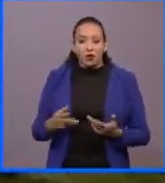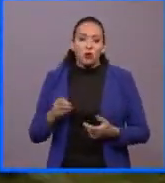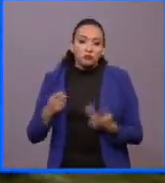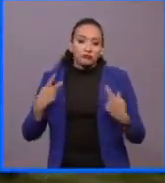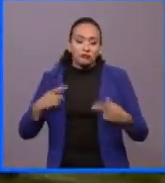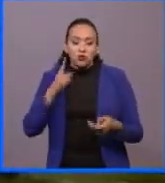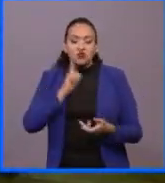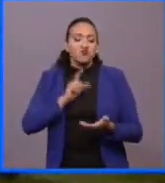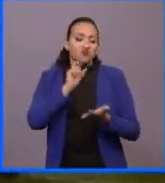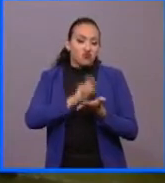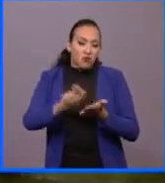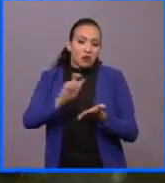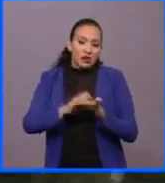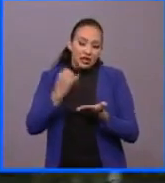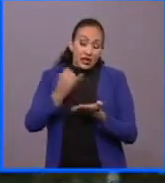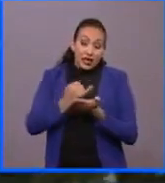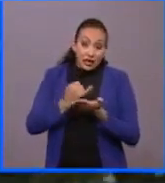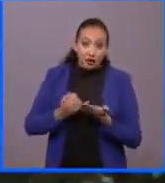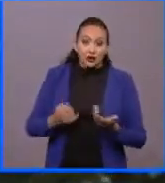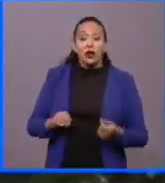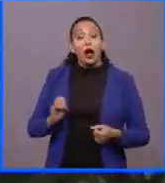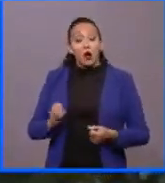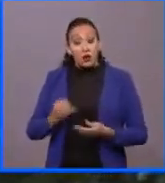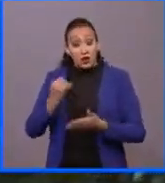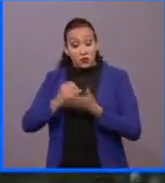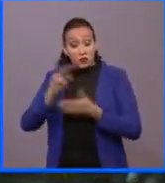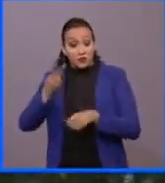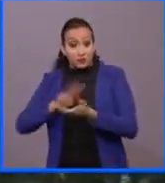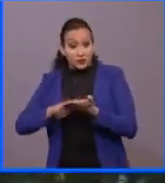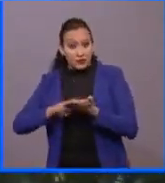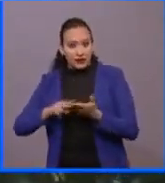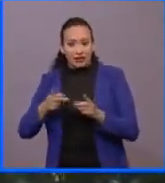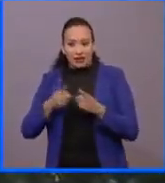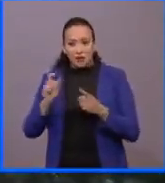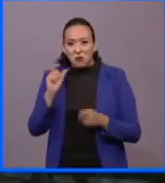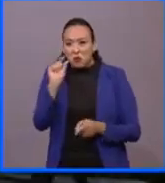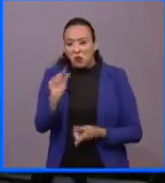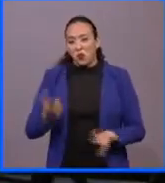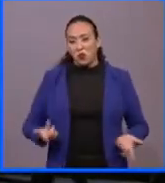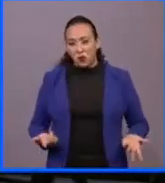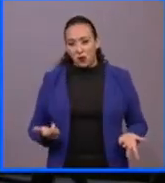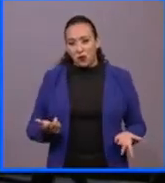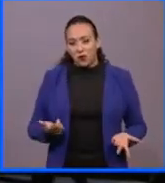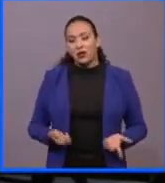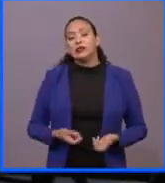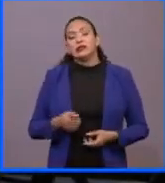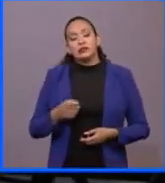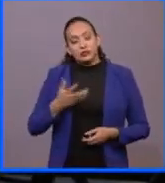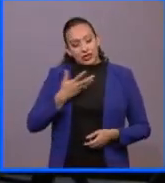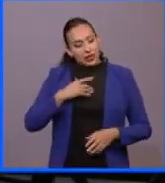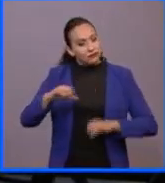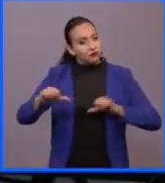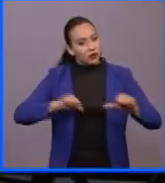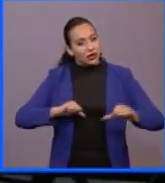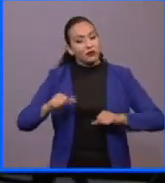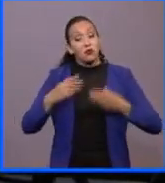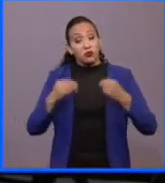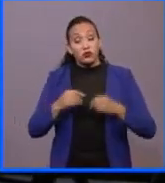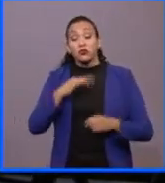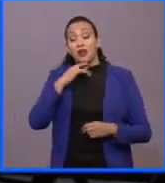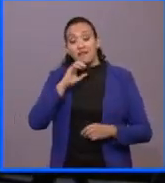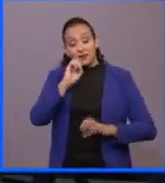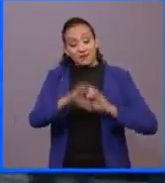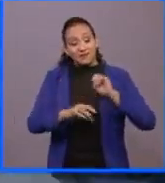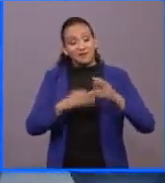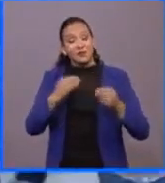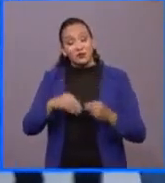ambiente, señaló que los impuestos verdes tienen muy poco desarrollo en el país. No obstante, tenemos muchas actividades contaminantes en